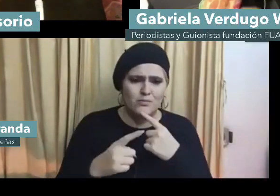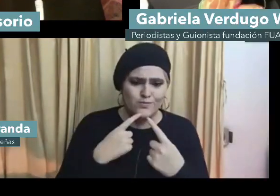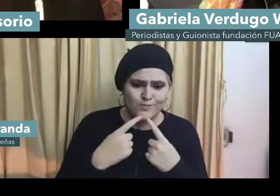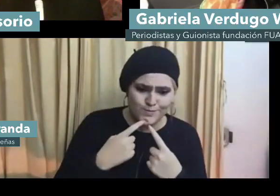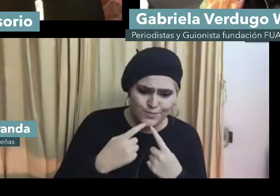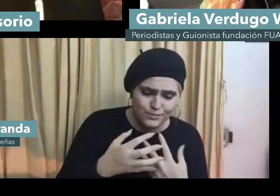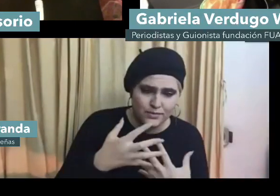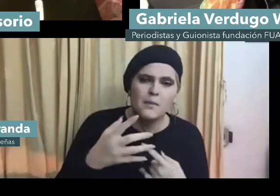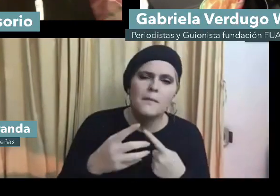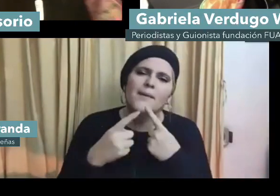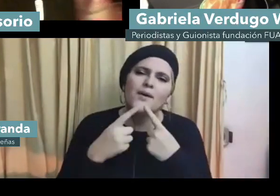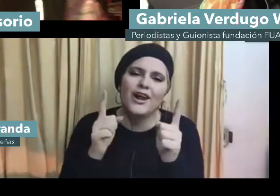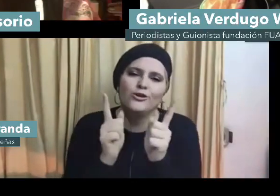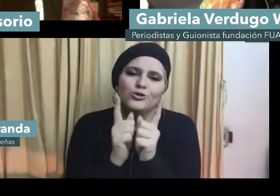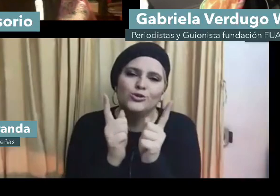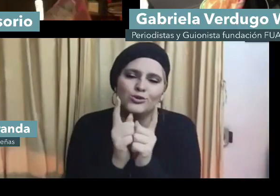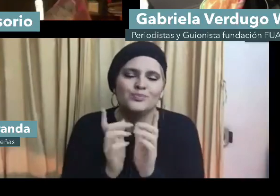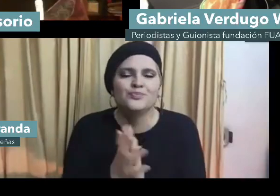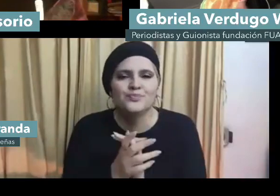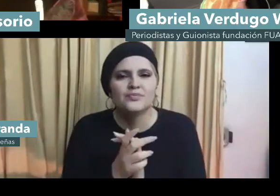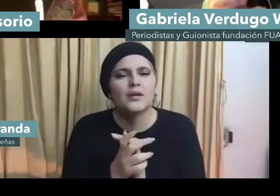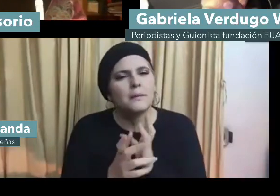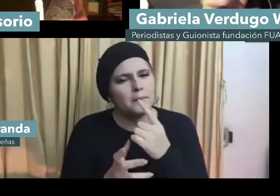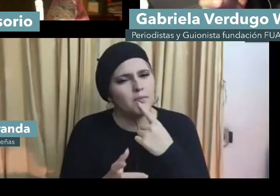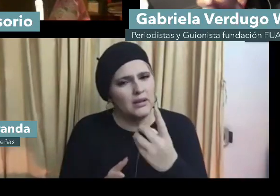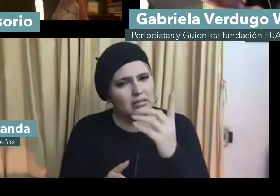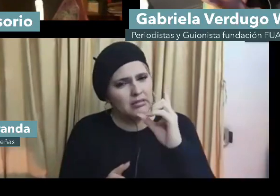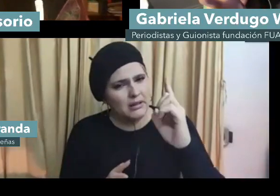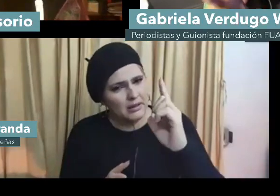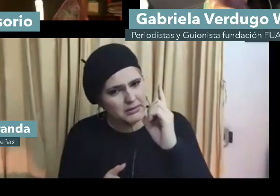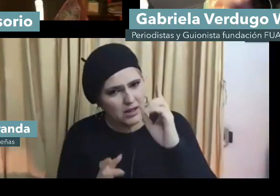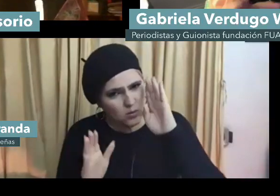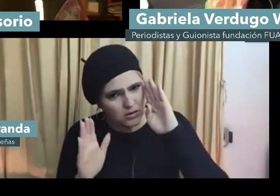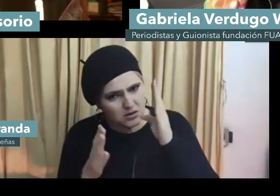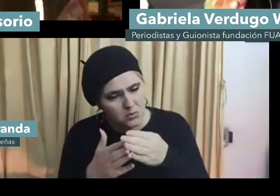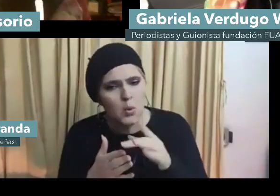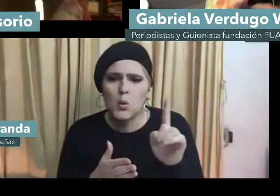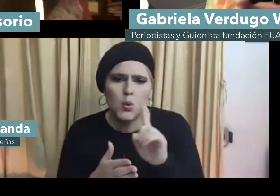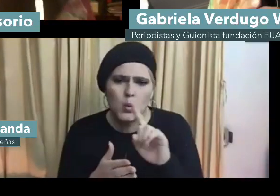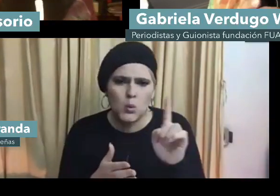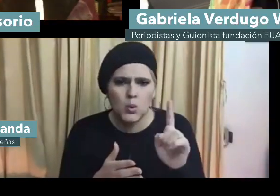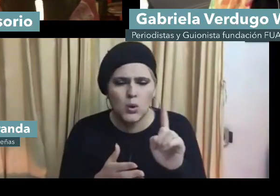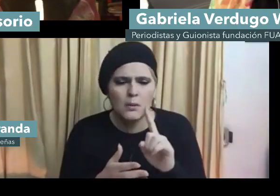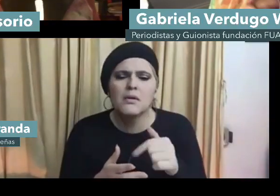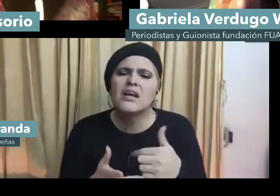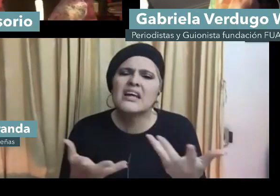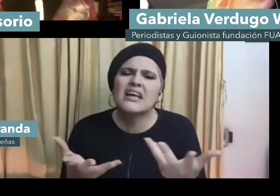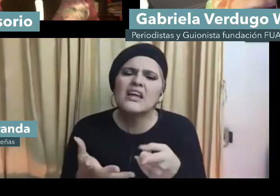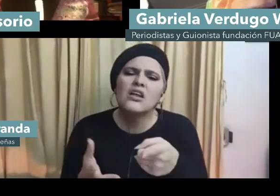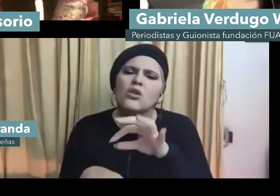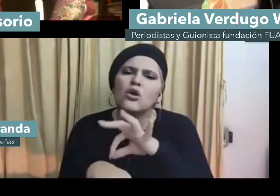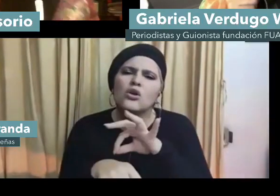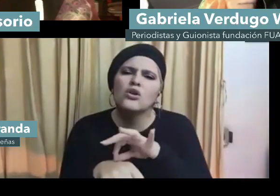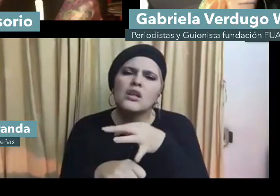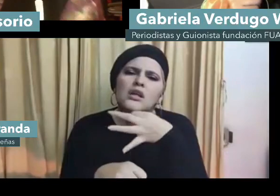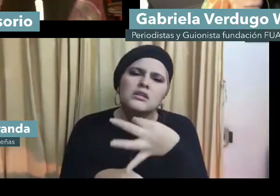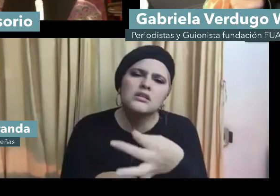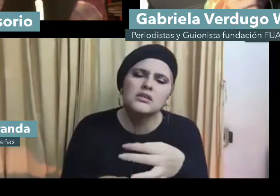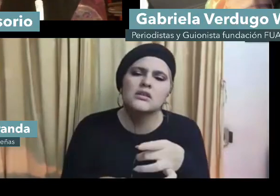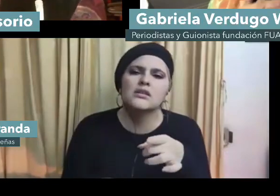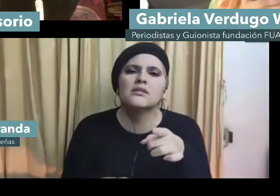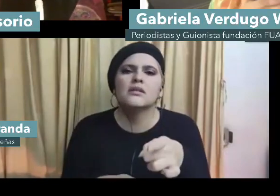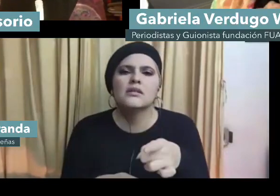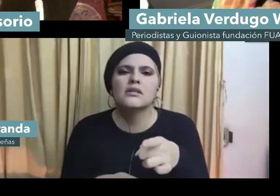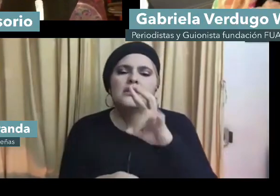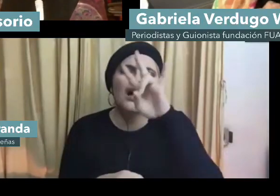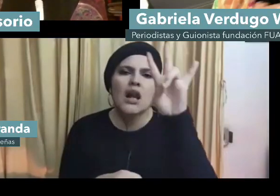autismo es una discapacidad por lo que hemos visto hasta ahora? Diría que no, pero quiero escuchar la apreciación de la doctora al respecto, considerando que Senadi se involucra en